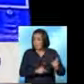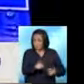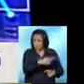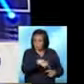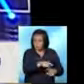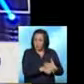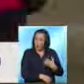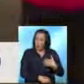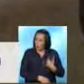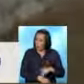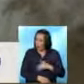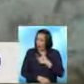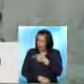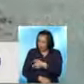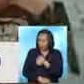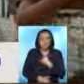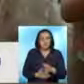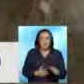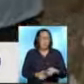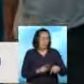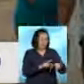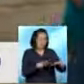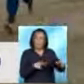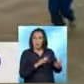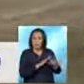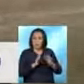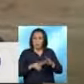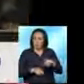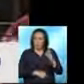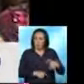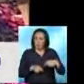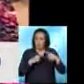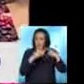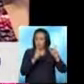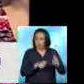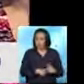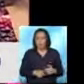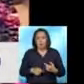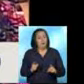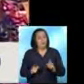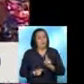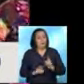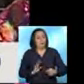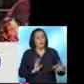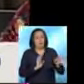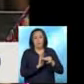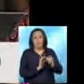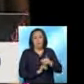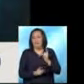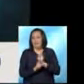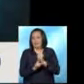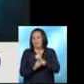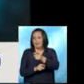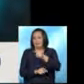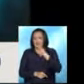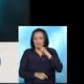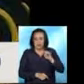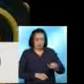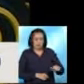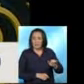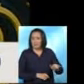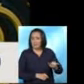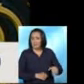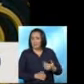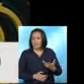quedaron rendidos a sus pies y en su barrio se convirtió en una celebridad. Pero ningún fan se comparaba a su más fiel seguidora, su pequeña